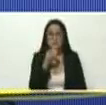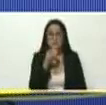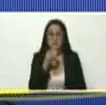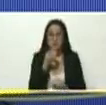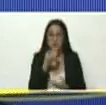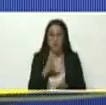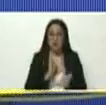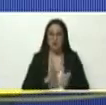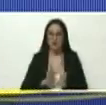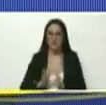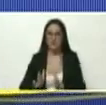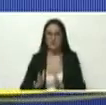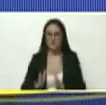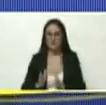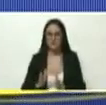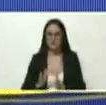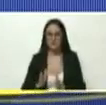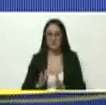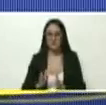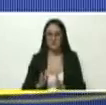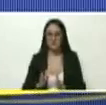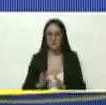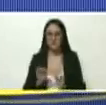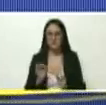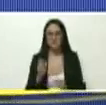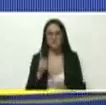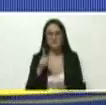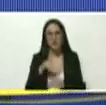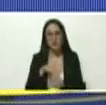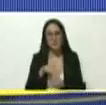buena organización, logró la OPEP Plus